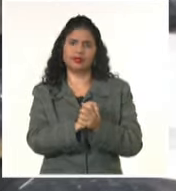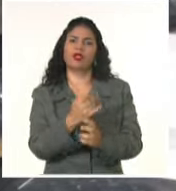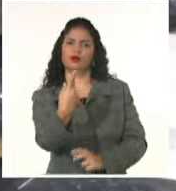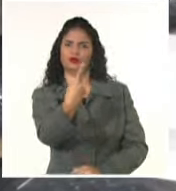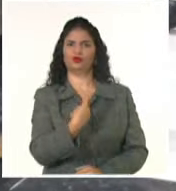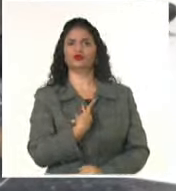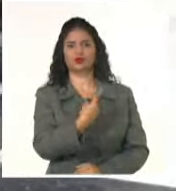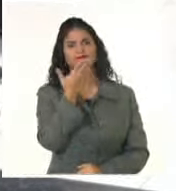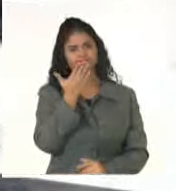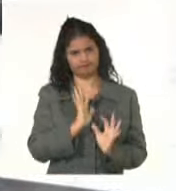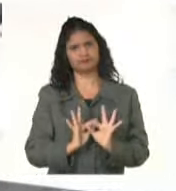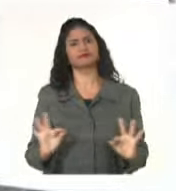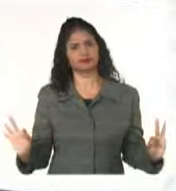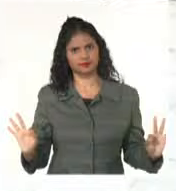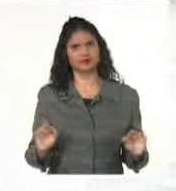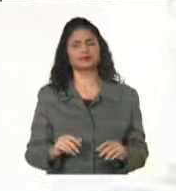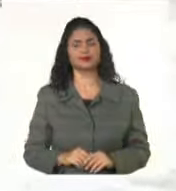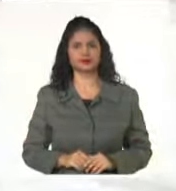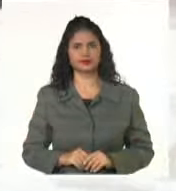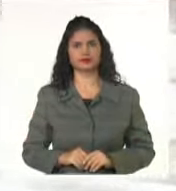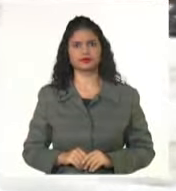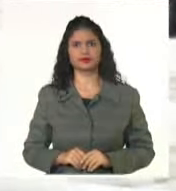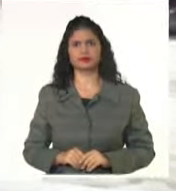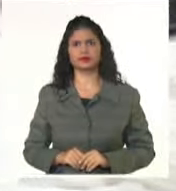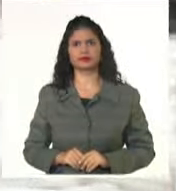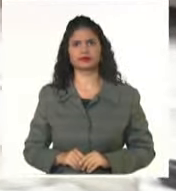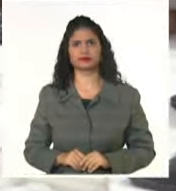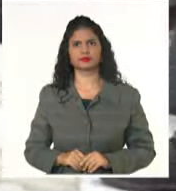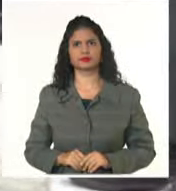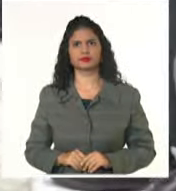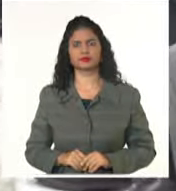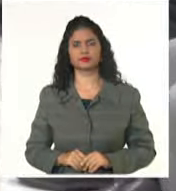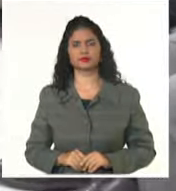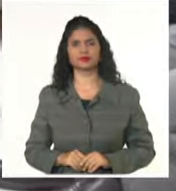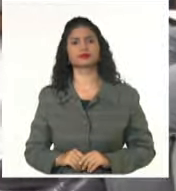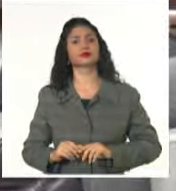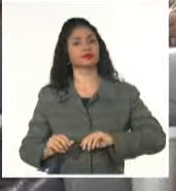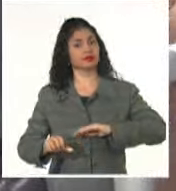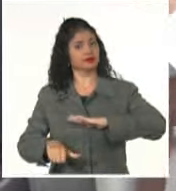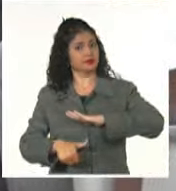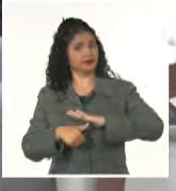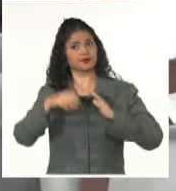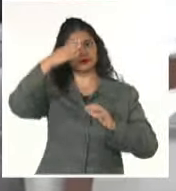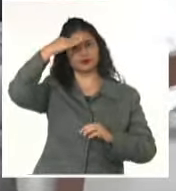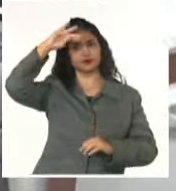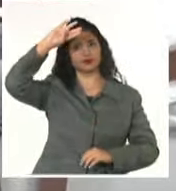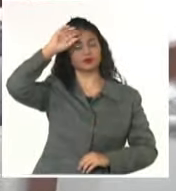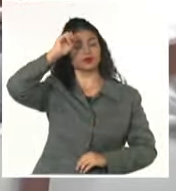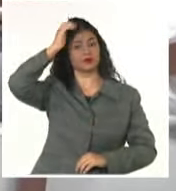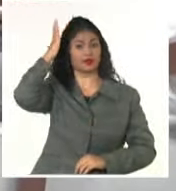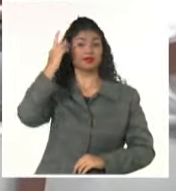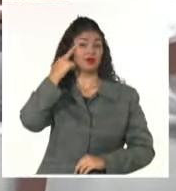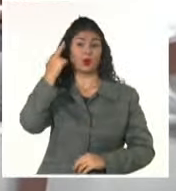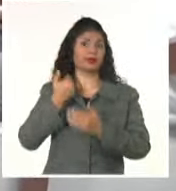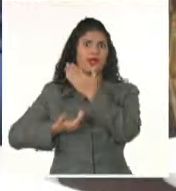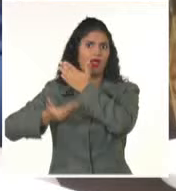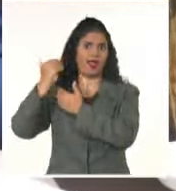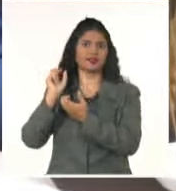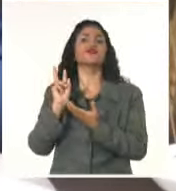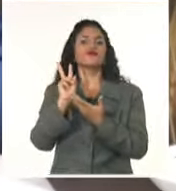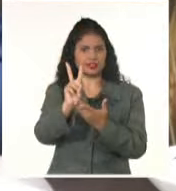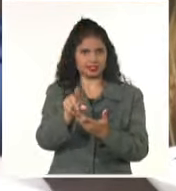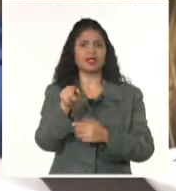cubano. El presidente cubano Miguel Díaz-Canel Bermúdez también rememoró sus visitas a Namibia. Hizo referencia a